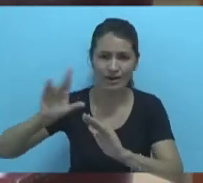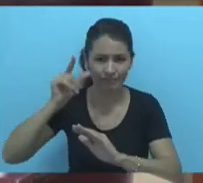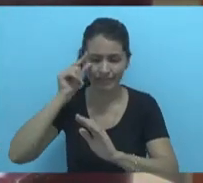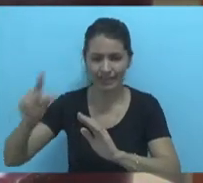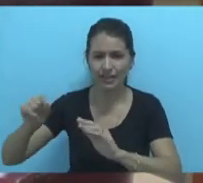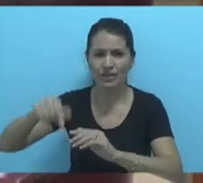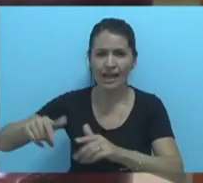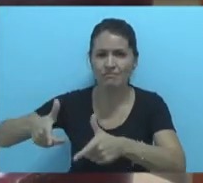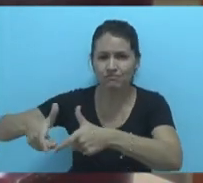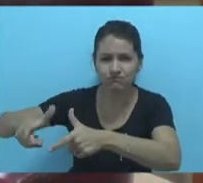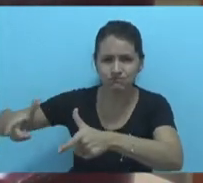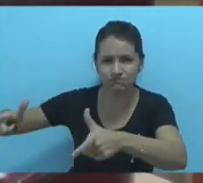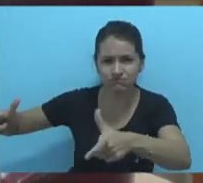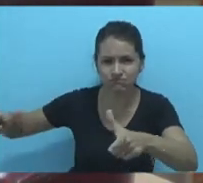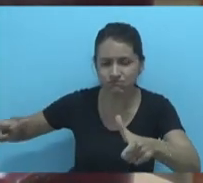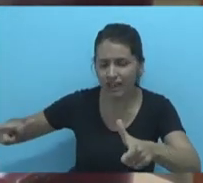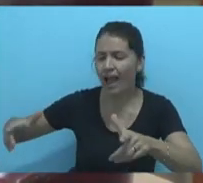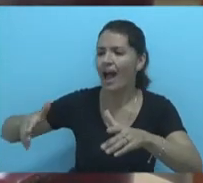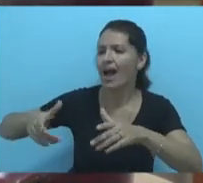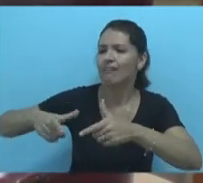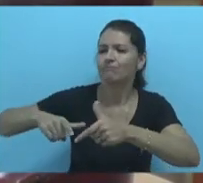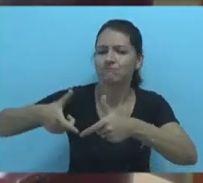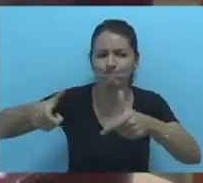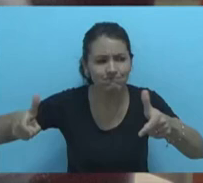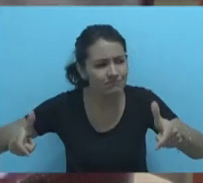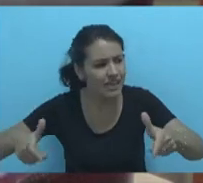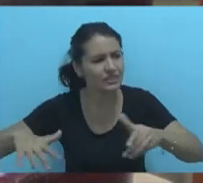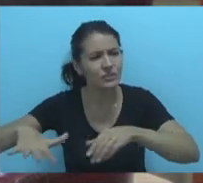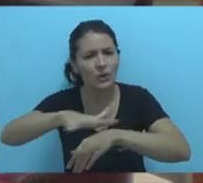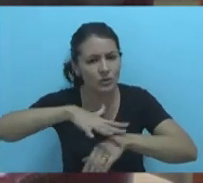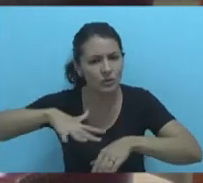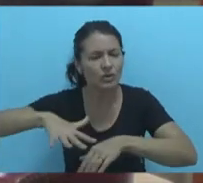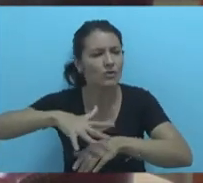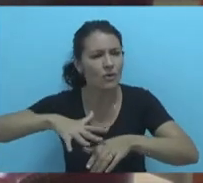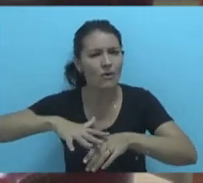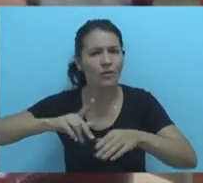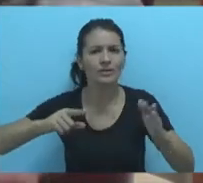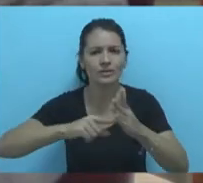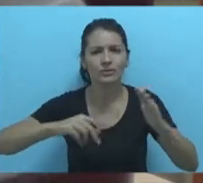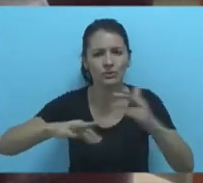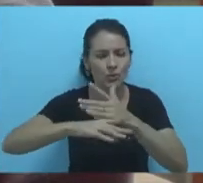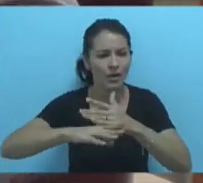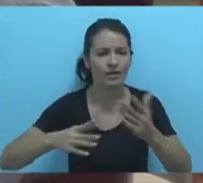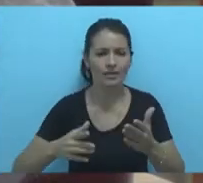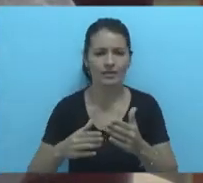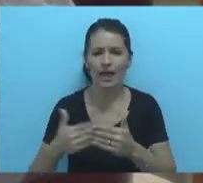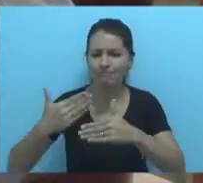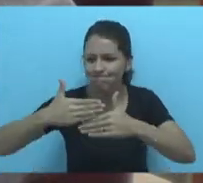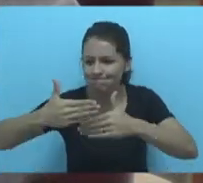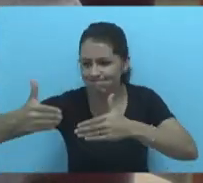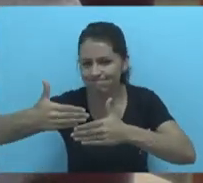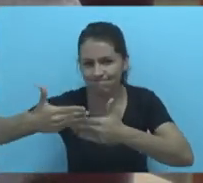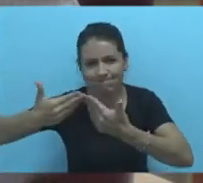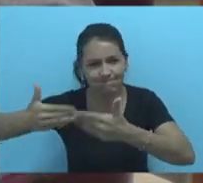Bueno, pero luego sabemos que los procesos de especulación inmobiliaria fuerte, que fueron empujando a muchos sectores hacia los márgenes de la ciudad,